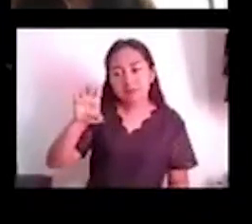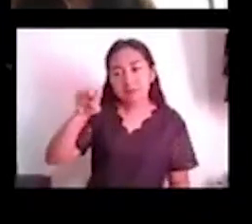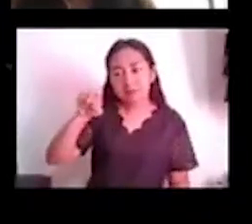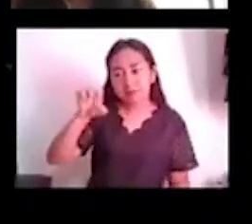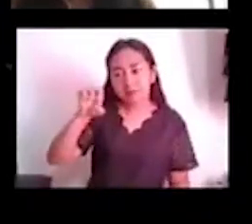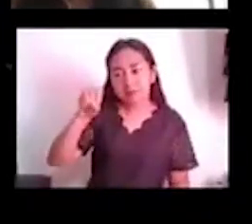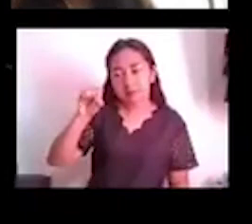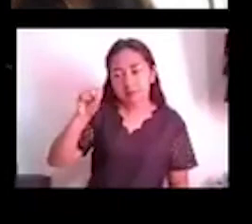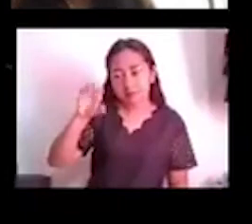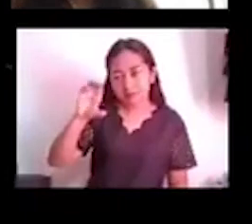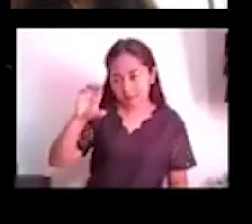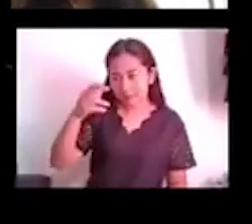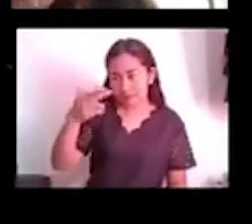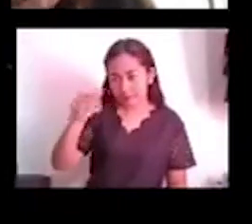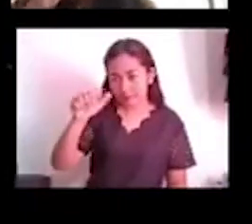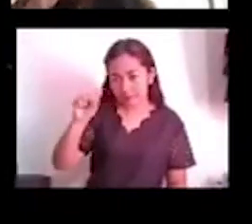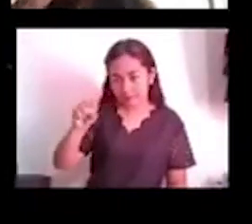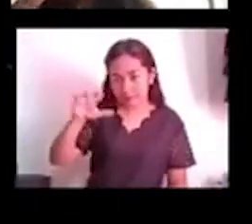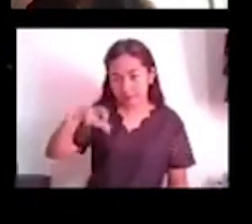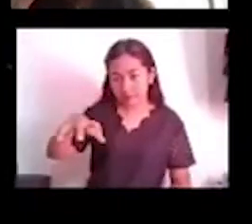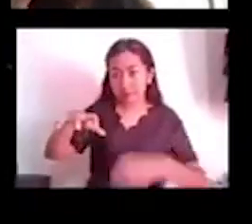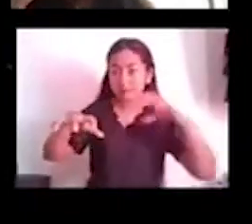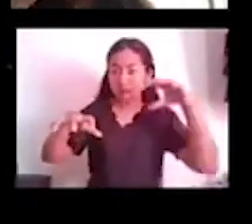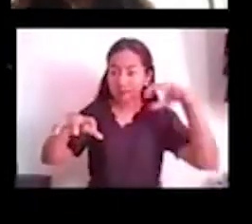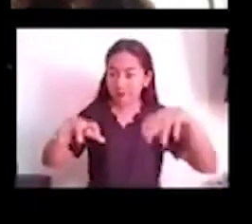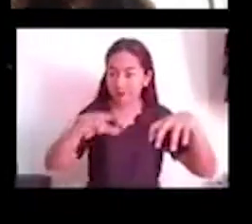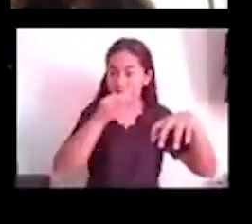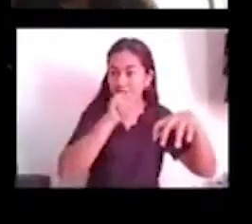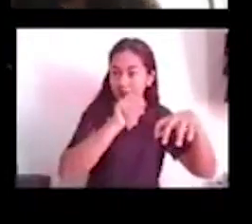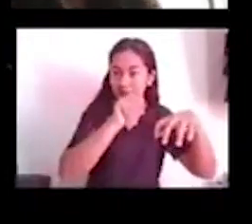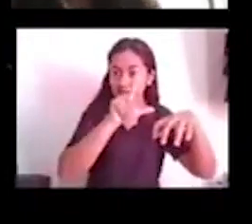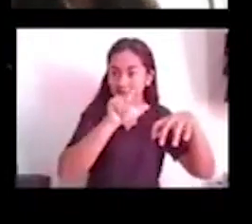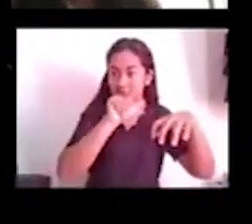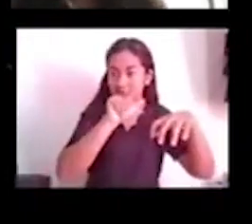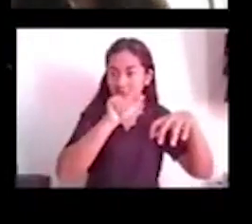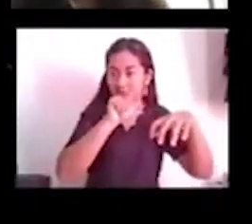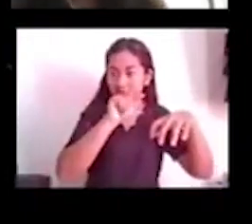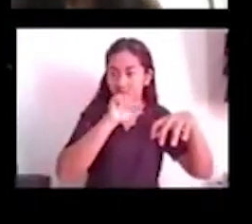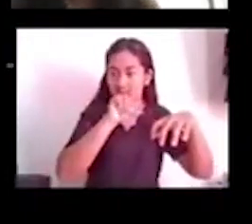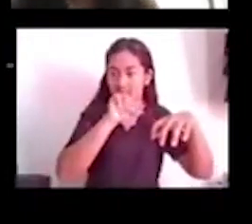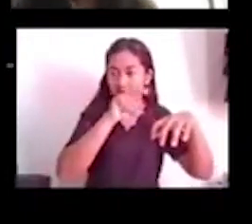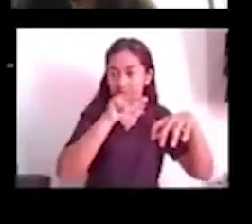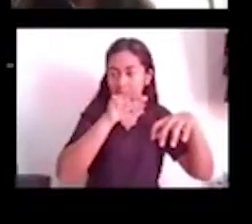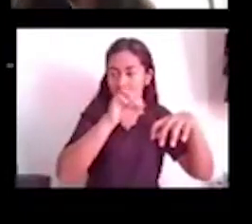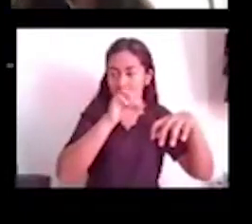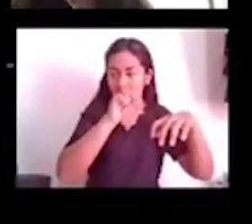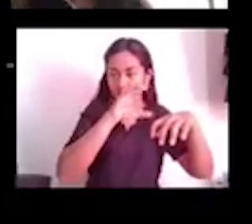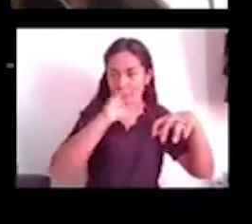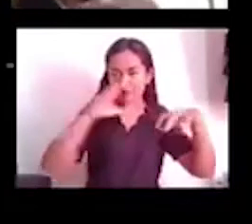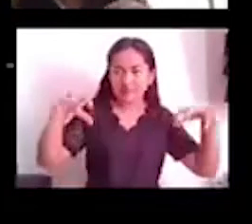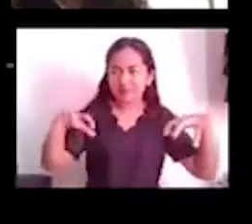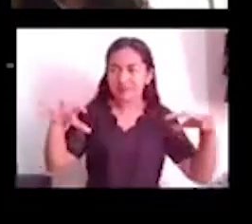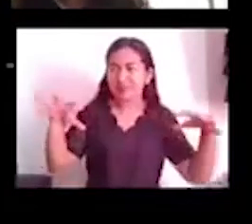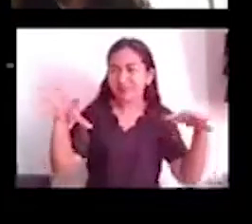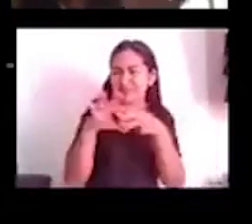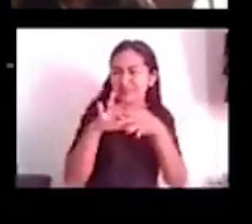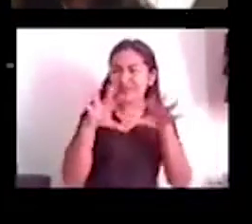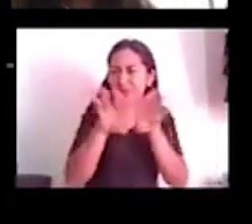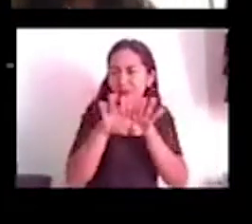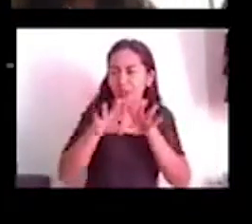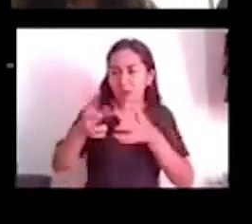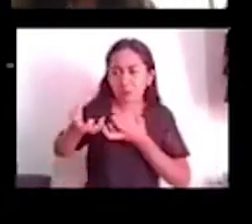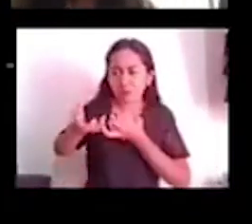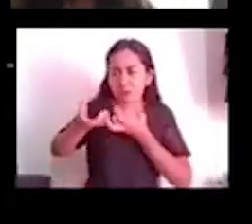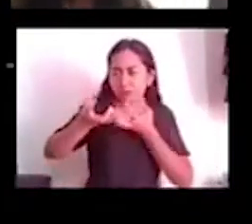mismo origen? O sea, sí. ¿Llegaron juntos al lago de Texcoco? Hacen la migración juntos. ¿Son el